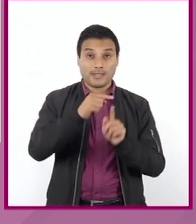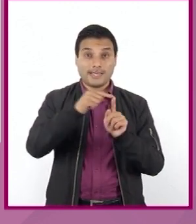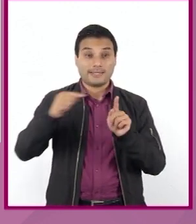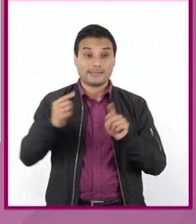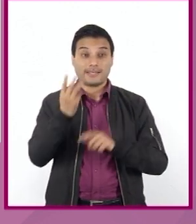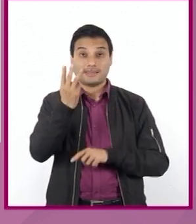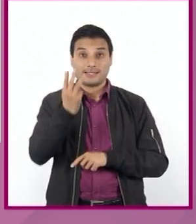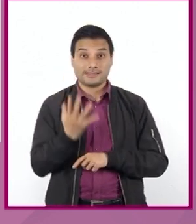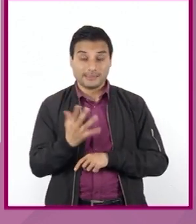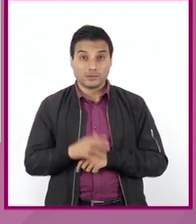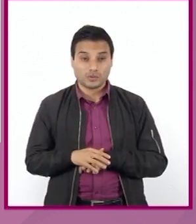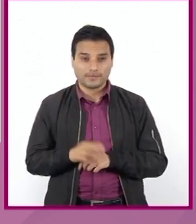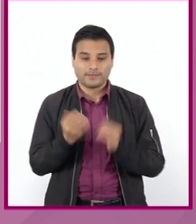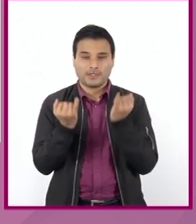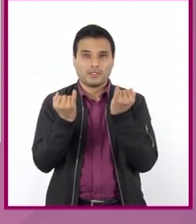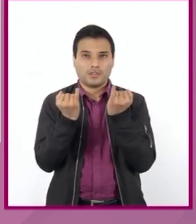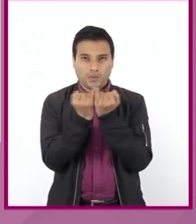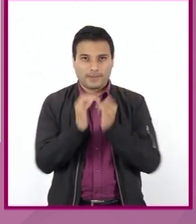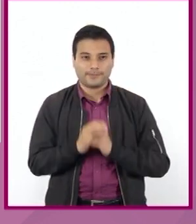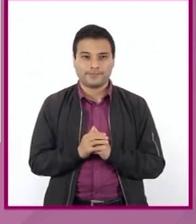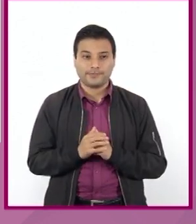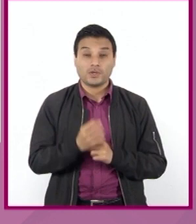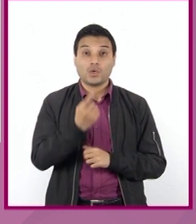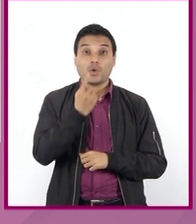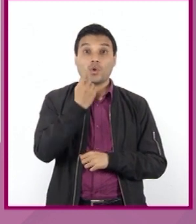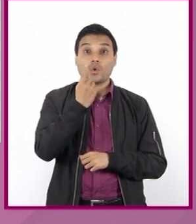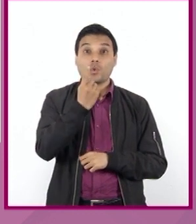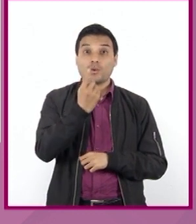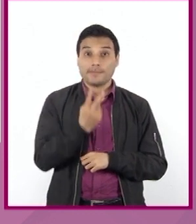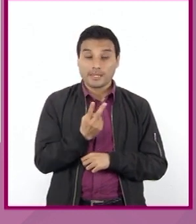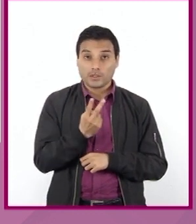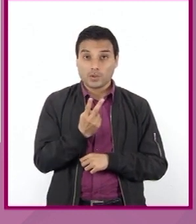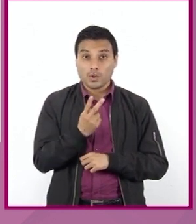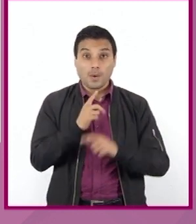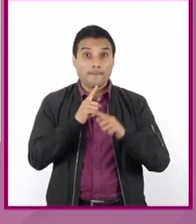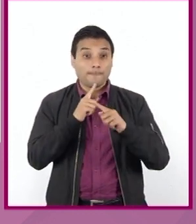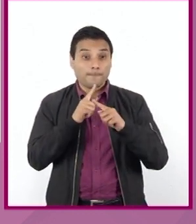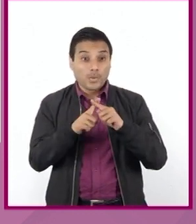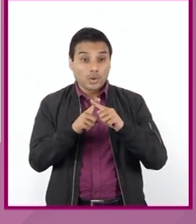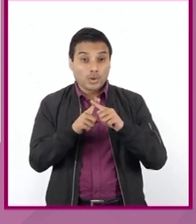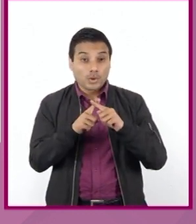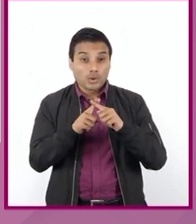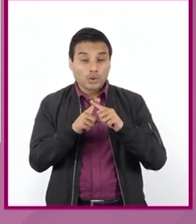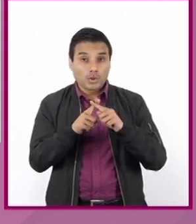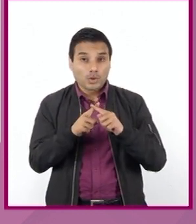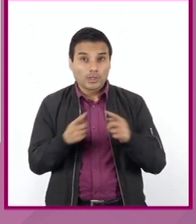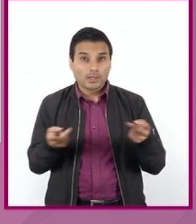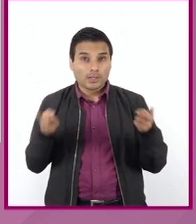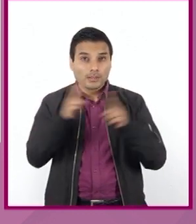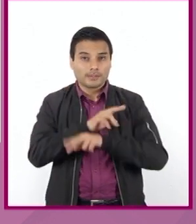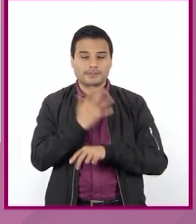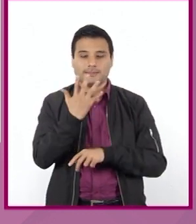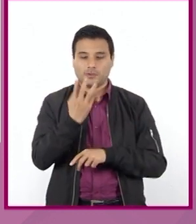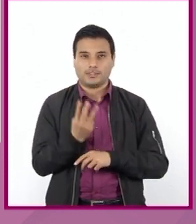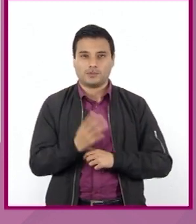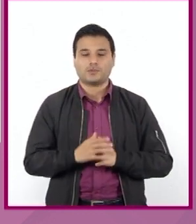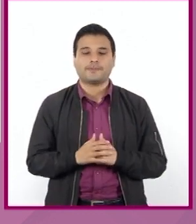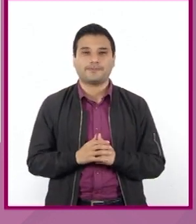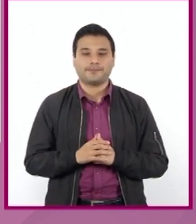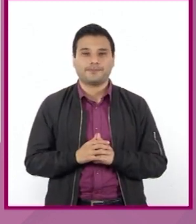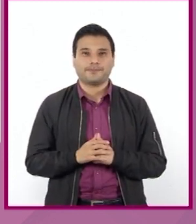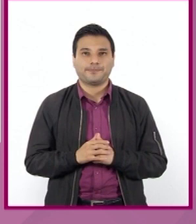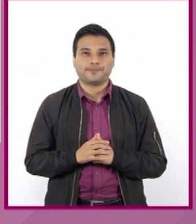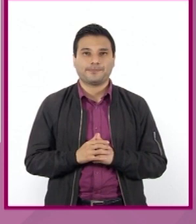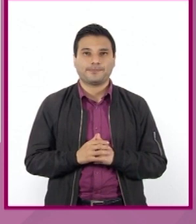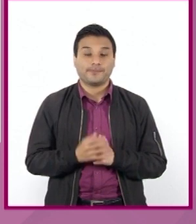igual que multiplicar un medio por el inverso multiplicativo del divisor, que es 5 tercios. Y esto